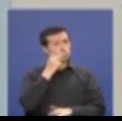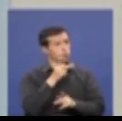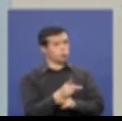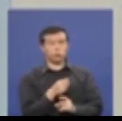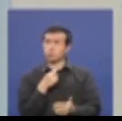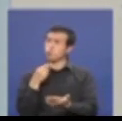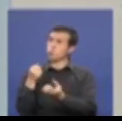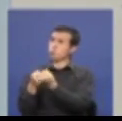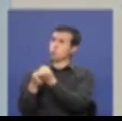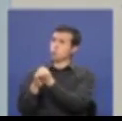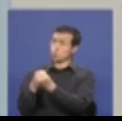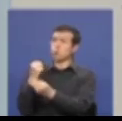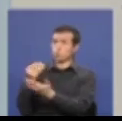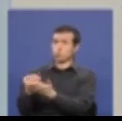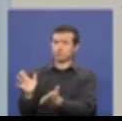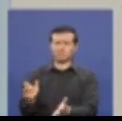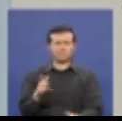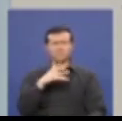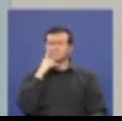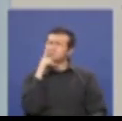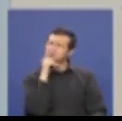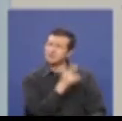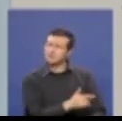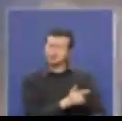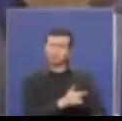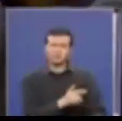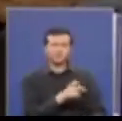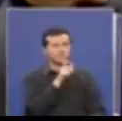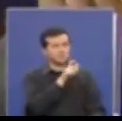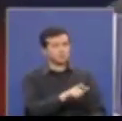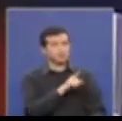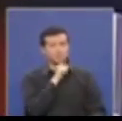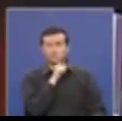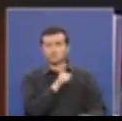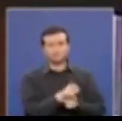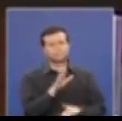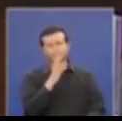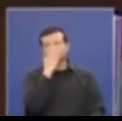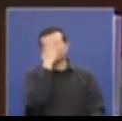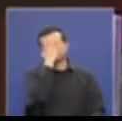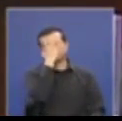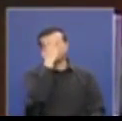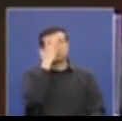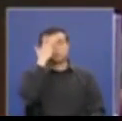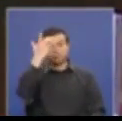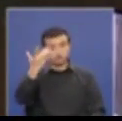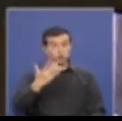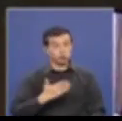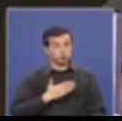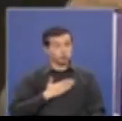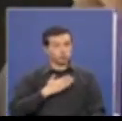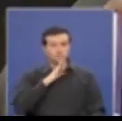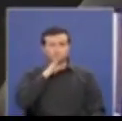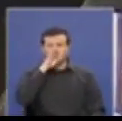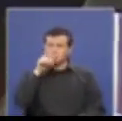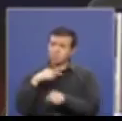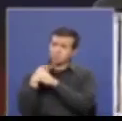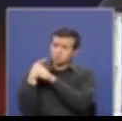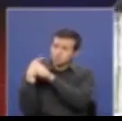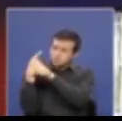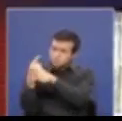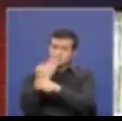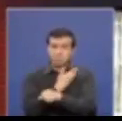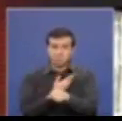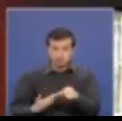adquisición. O sea, es un mentiroso demente. Además, canalla, ¿no? Porque yo volaba frecuentemente, no solo en